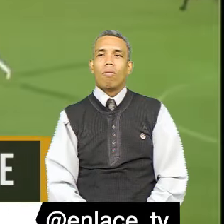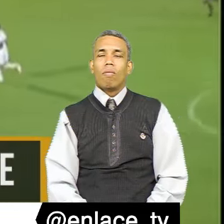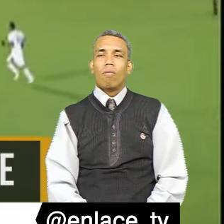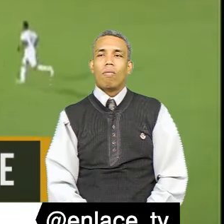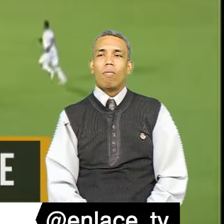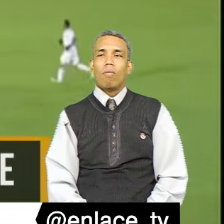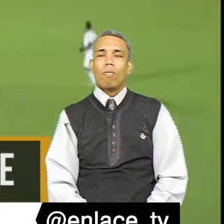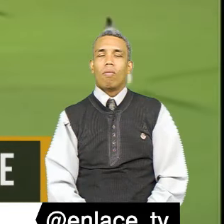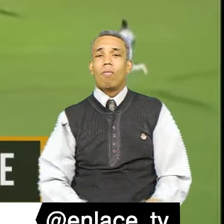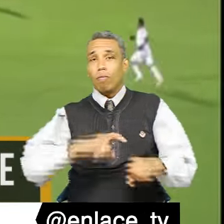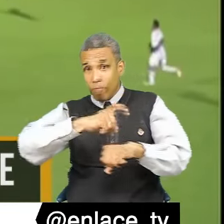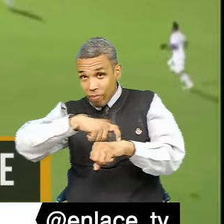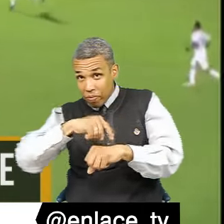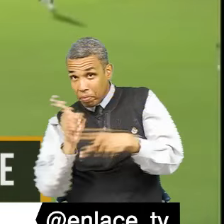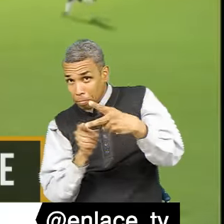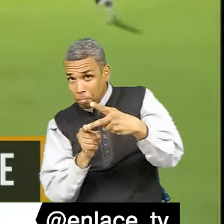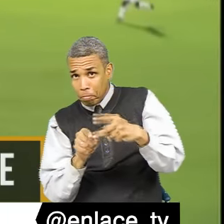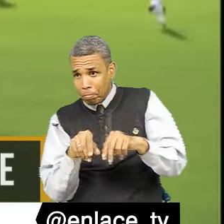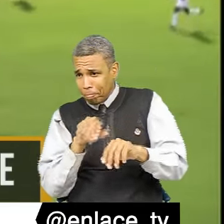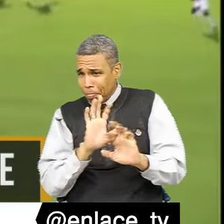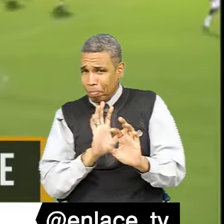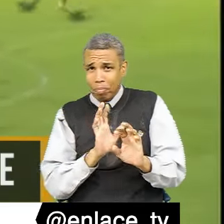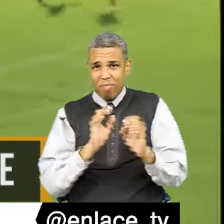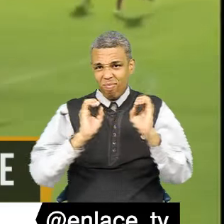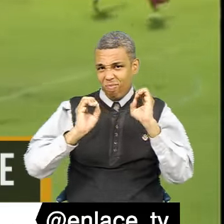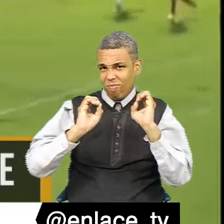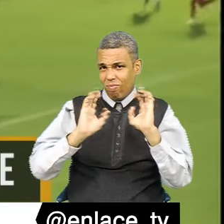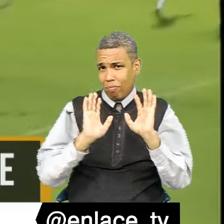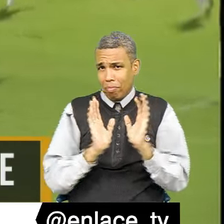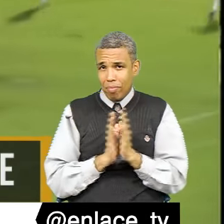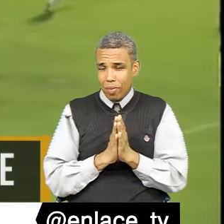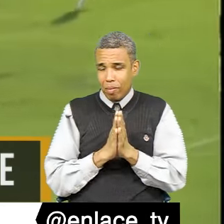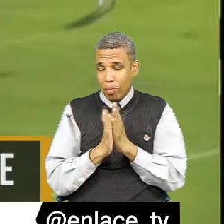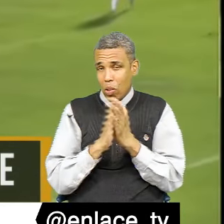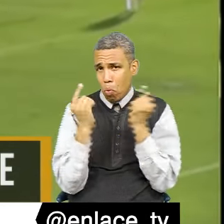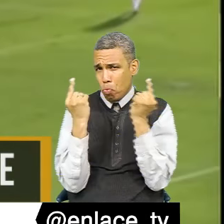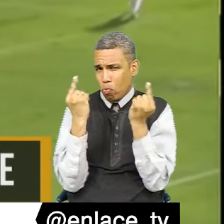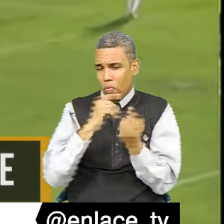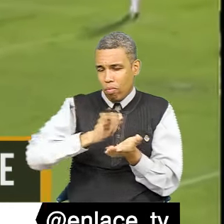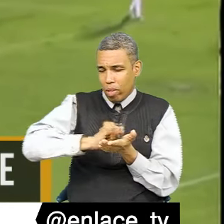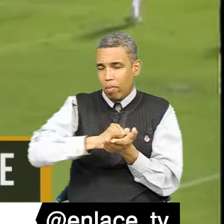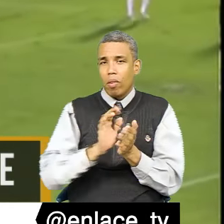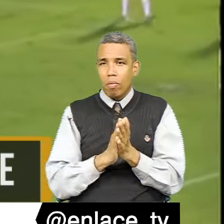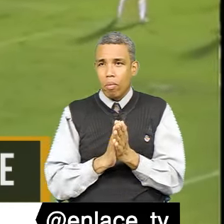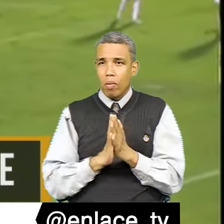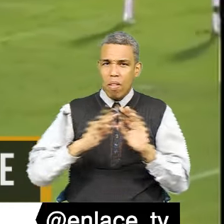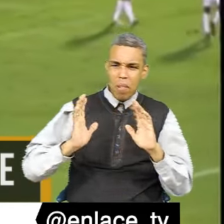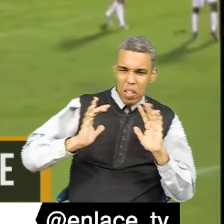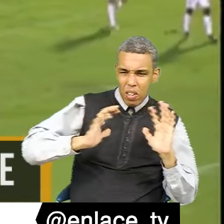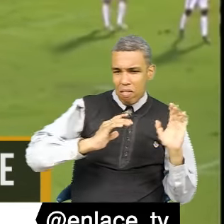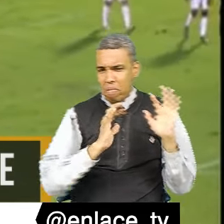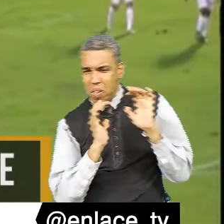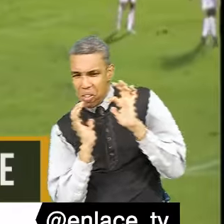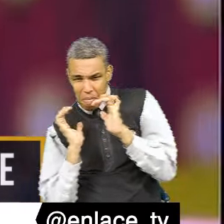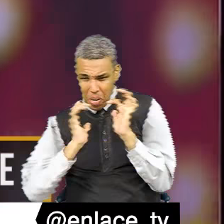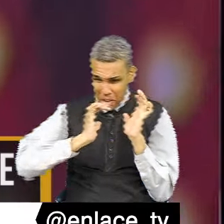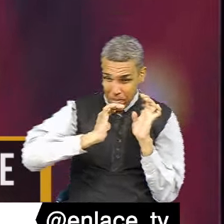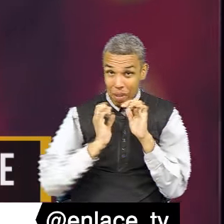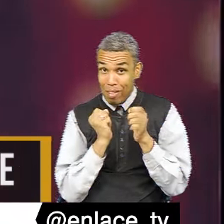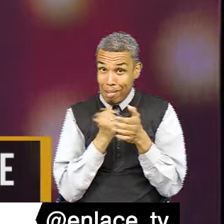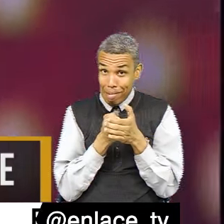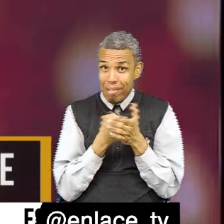Aunque el segundo tiempo transcurrió sin ningún gol, ambas escuadras buscaron el ataque sin alcanzar la contundencia del triunfo que buscaban y que